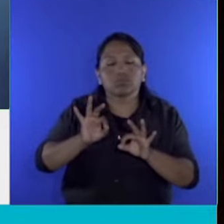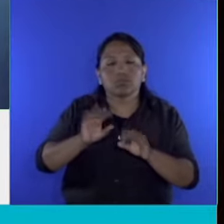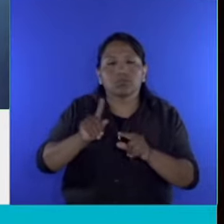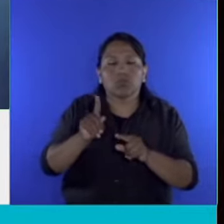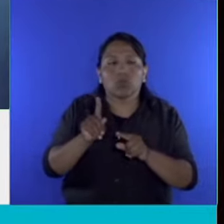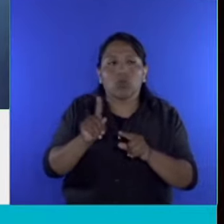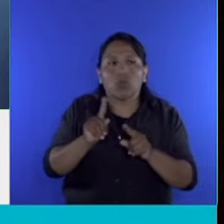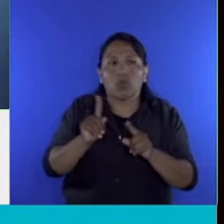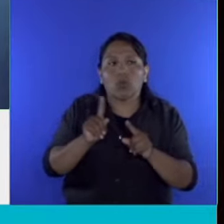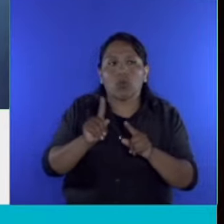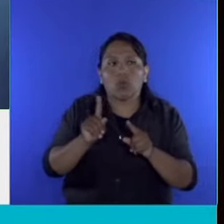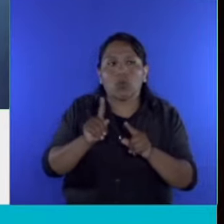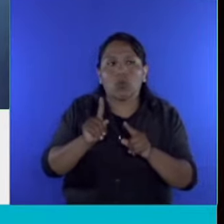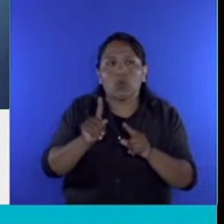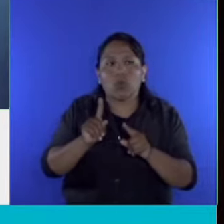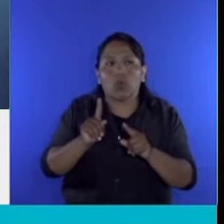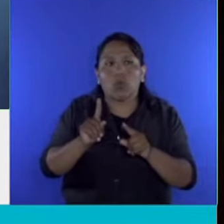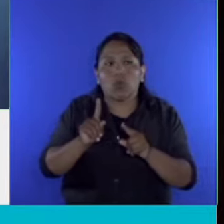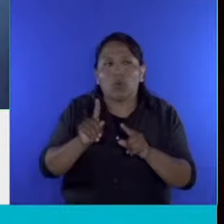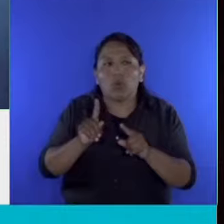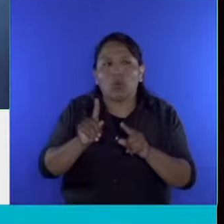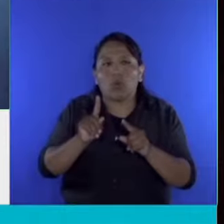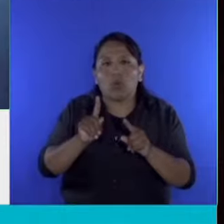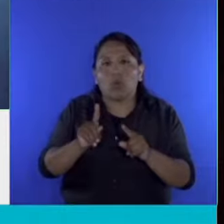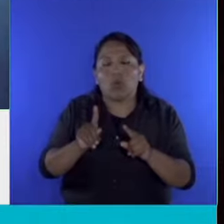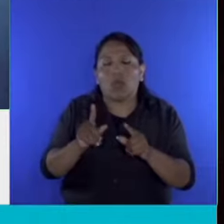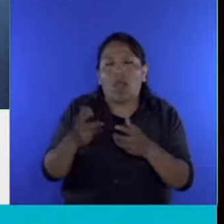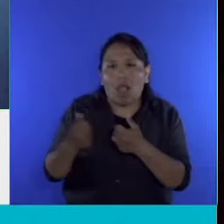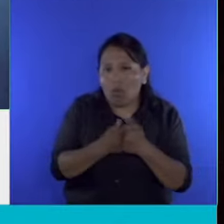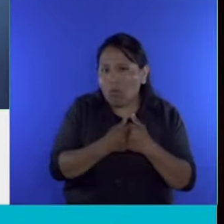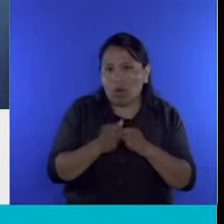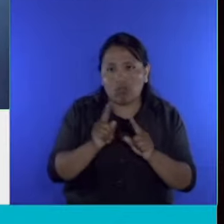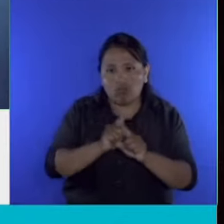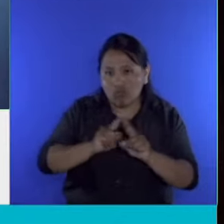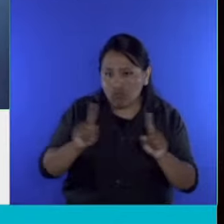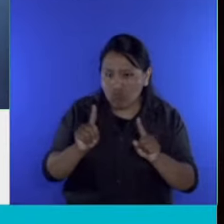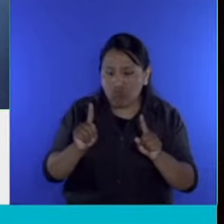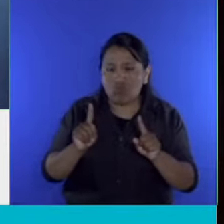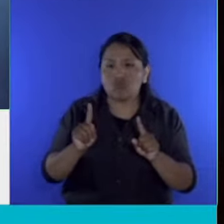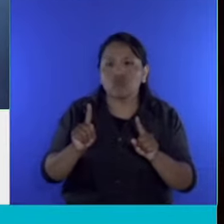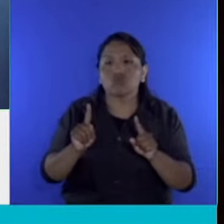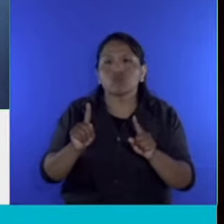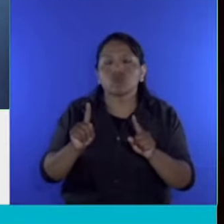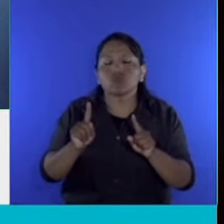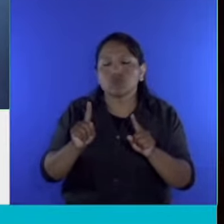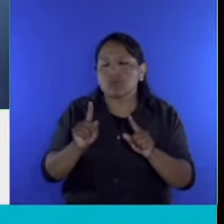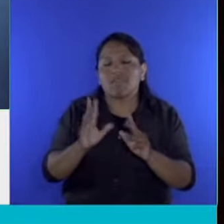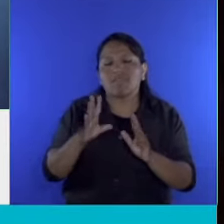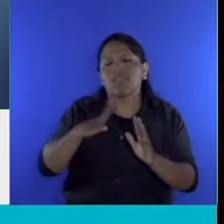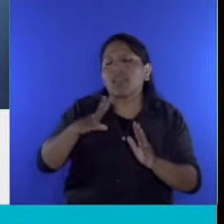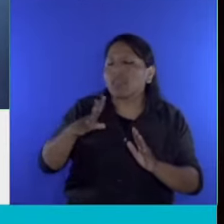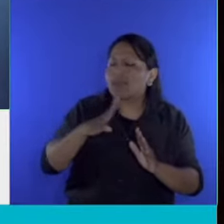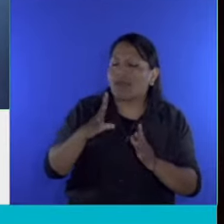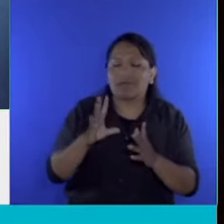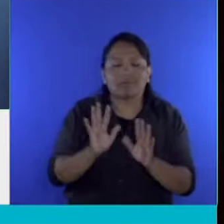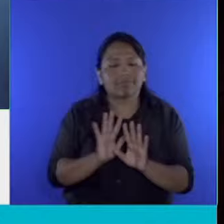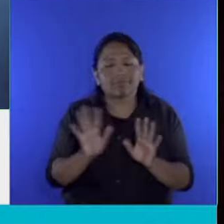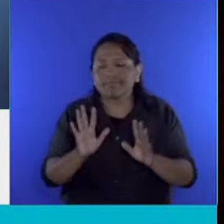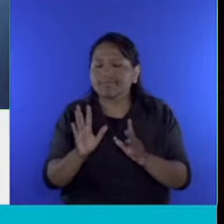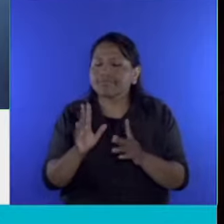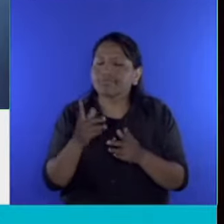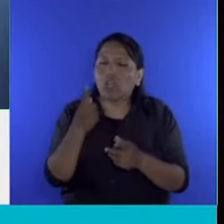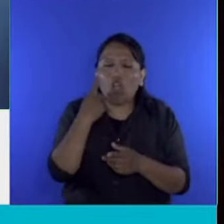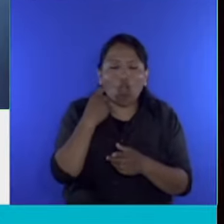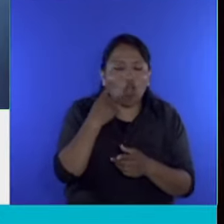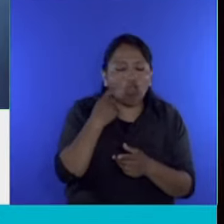a ninguna posición de consenso era limitado era insuficiente no tenía los